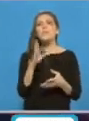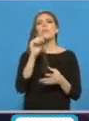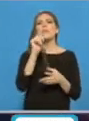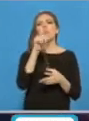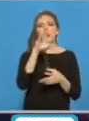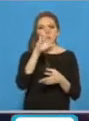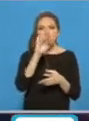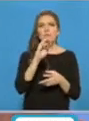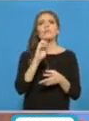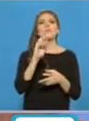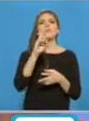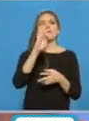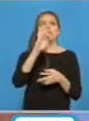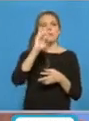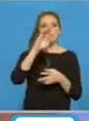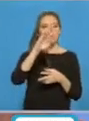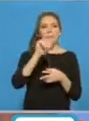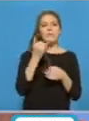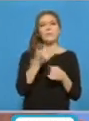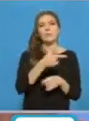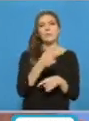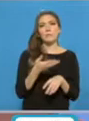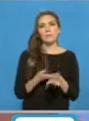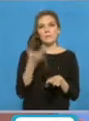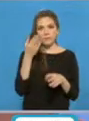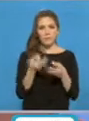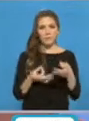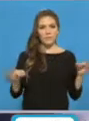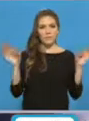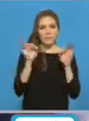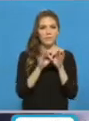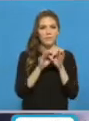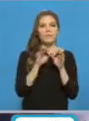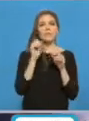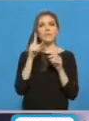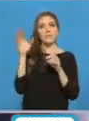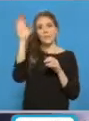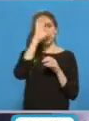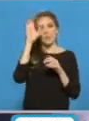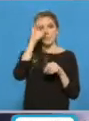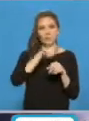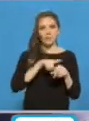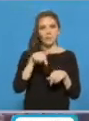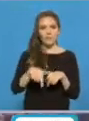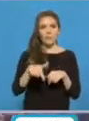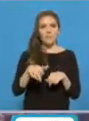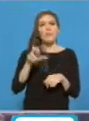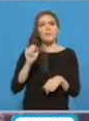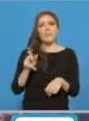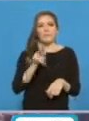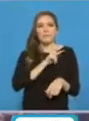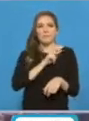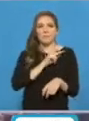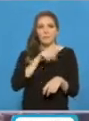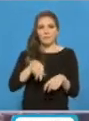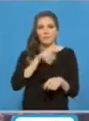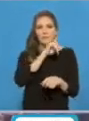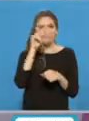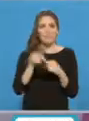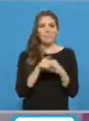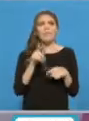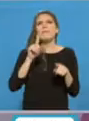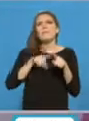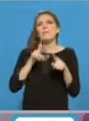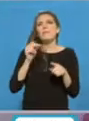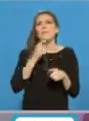niacina. Además, por favor, es un elemento muy importante dentro de nuestra cultura. Pertenece a nosotros. Así es. ¿Quién Sí. no nos gustan los